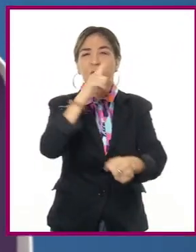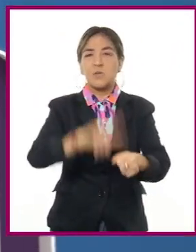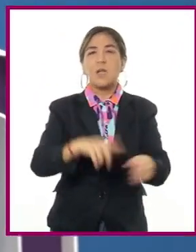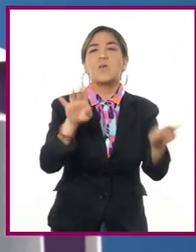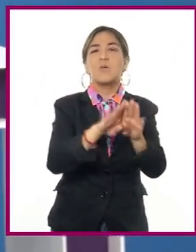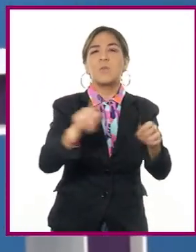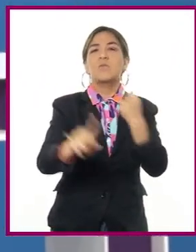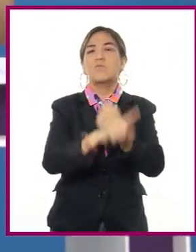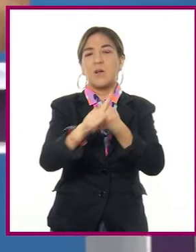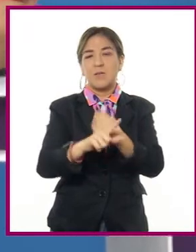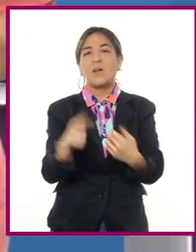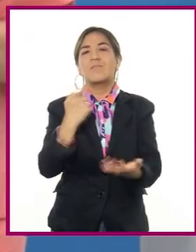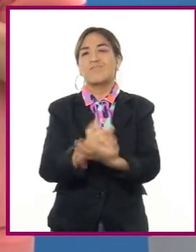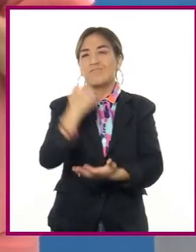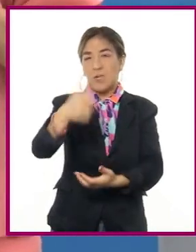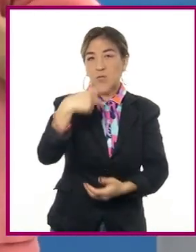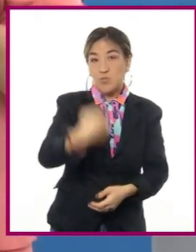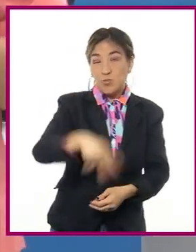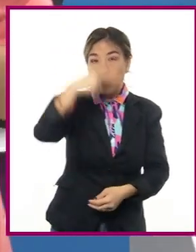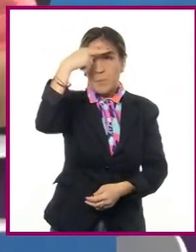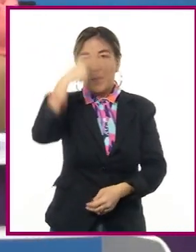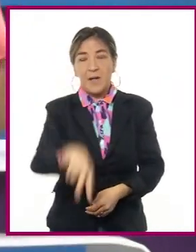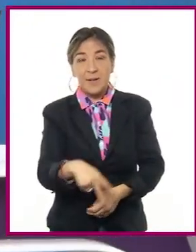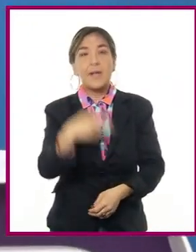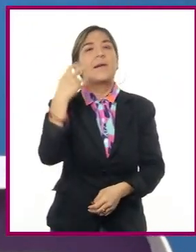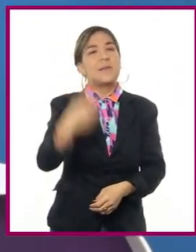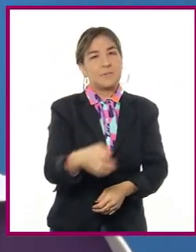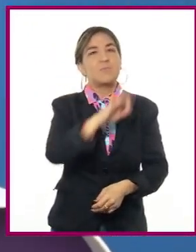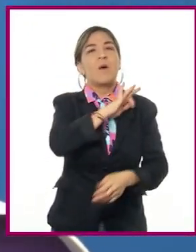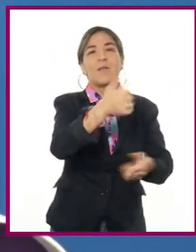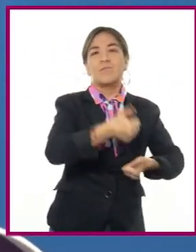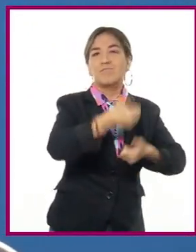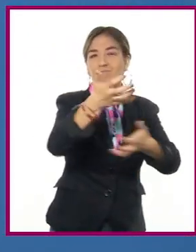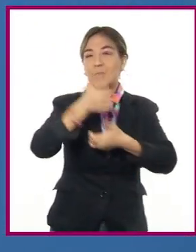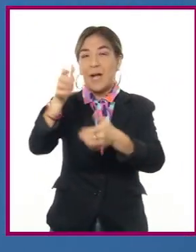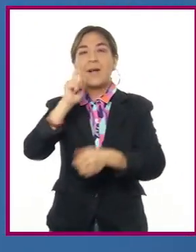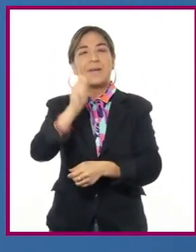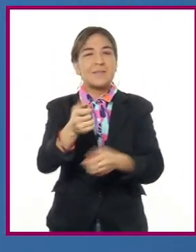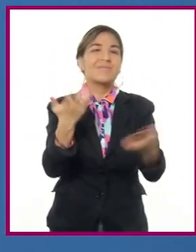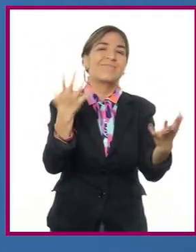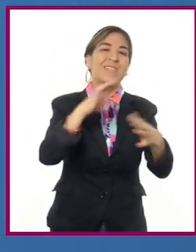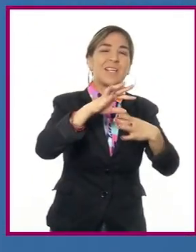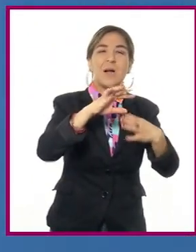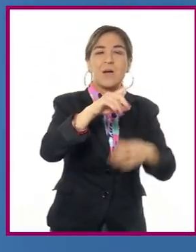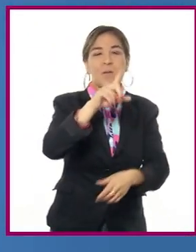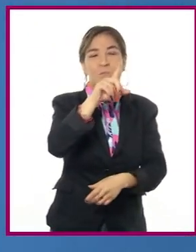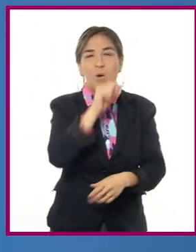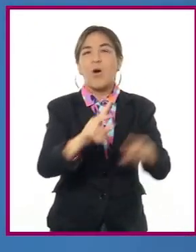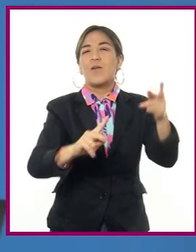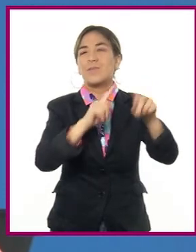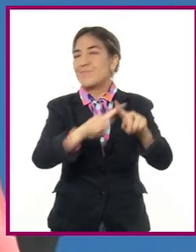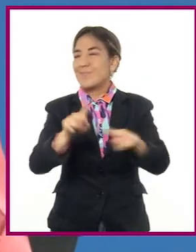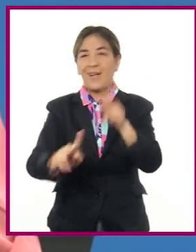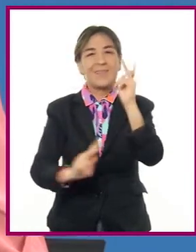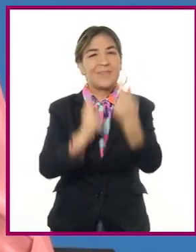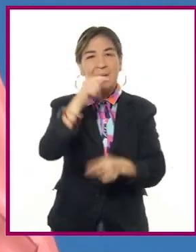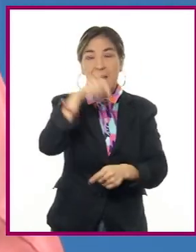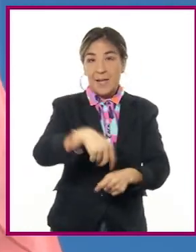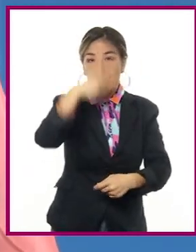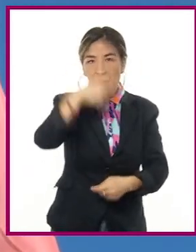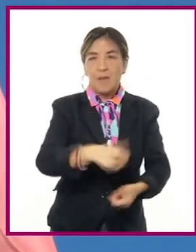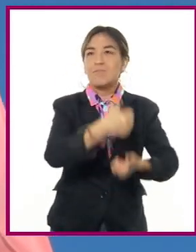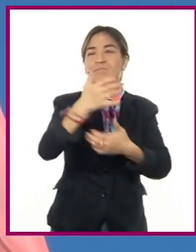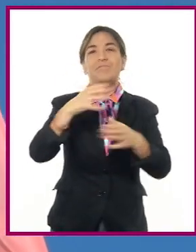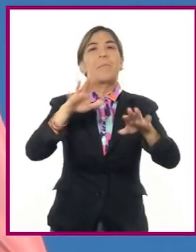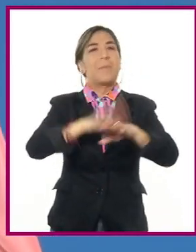productos mexicanos. Esto permitió que las exportaciones agrícolas y manufactureras crecieran. Sin embargo,